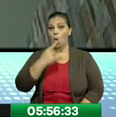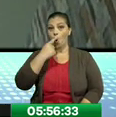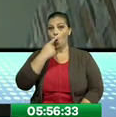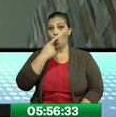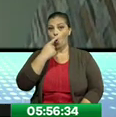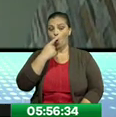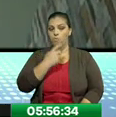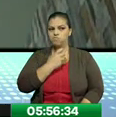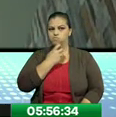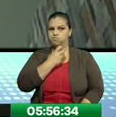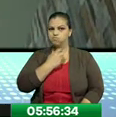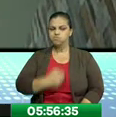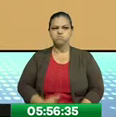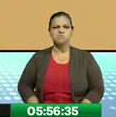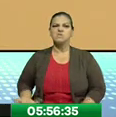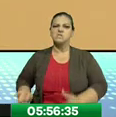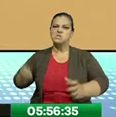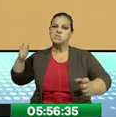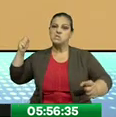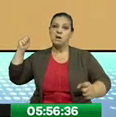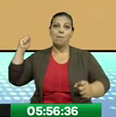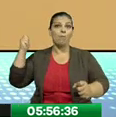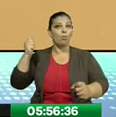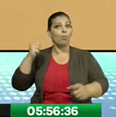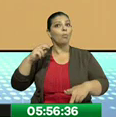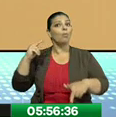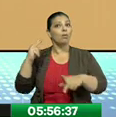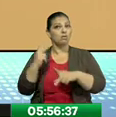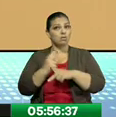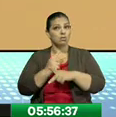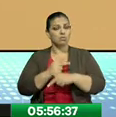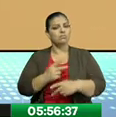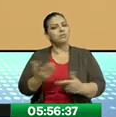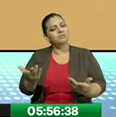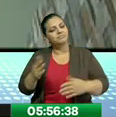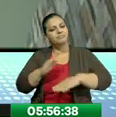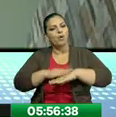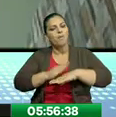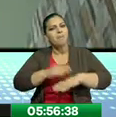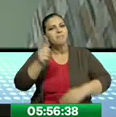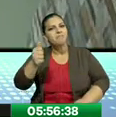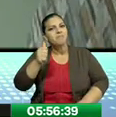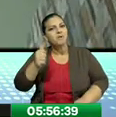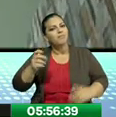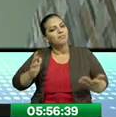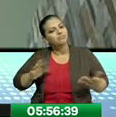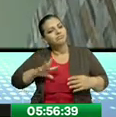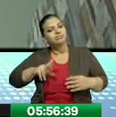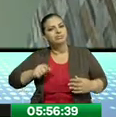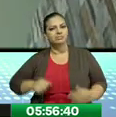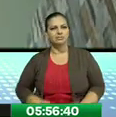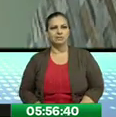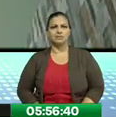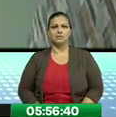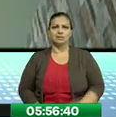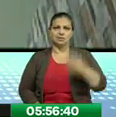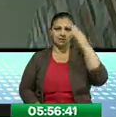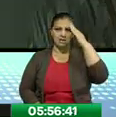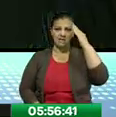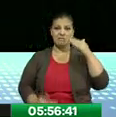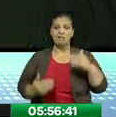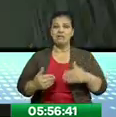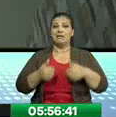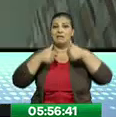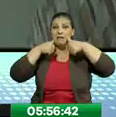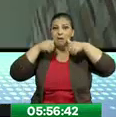noticias. Para que tú veas nomás, para que veas, dicen algunos que ya viene diciembre. Todos sabemos que viene diciembre. Y